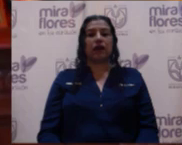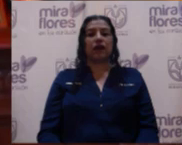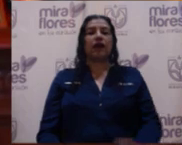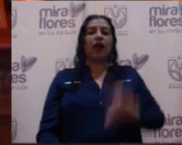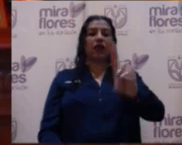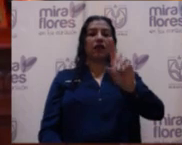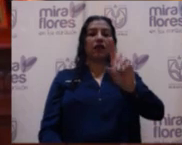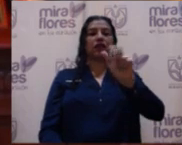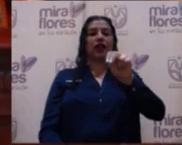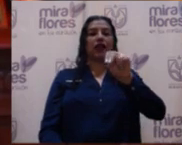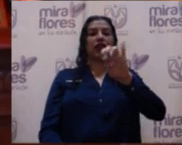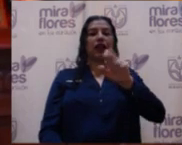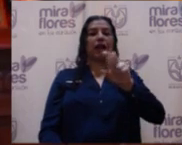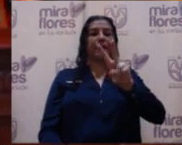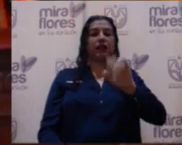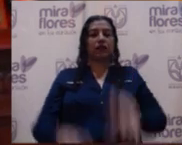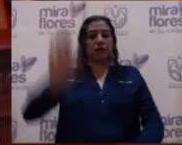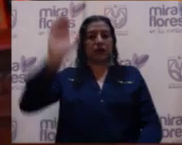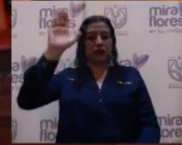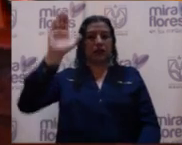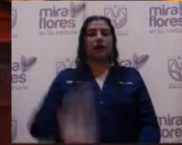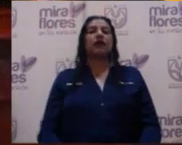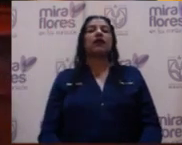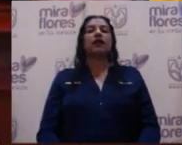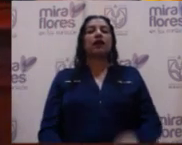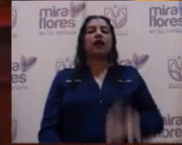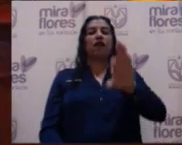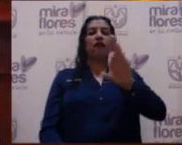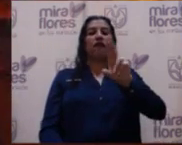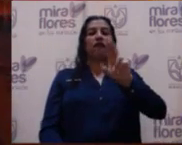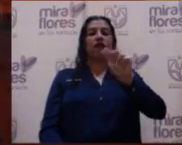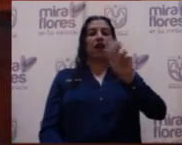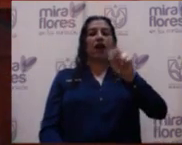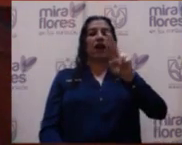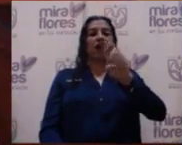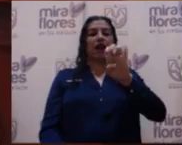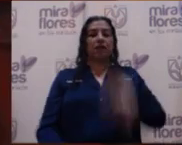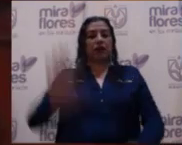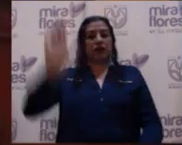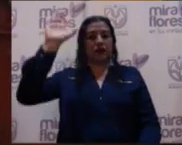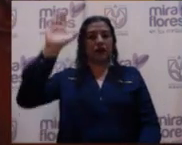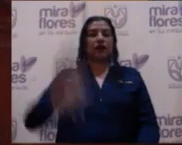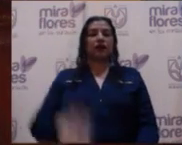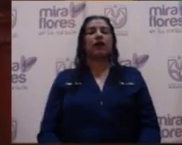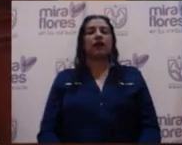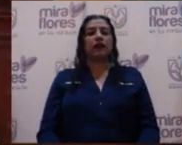Señorita Daniela Lozano Vítor. Señora Franca Rey Camino.